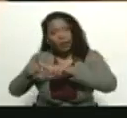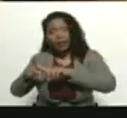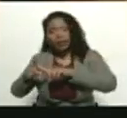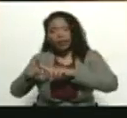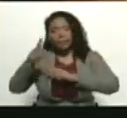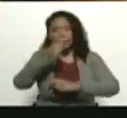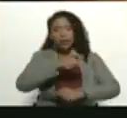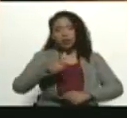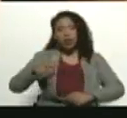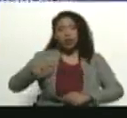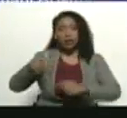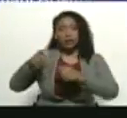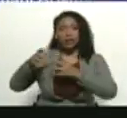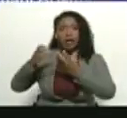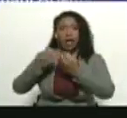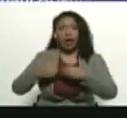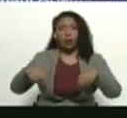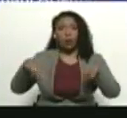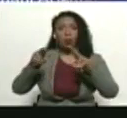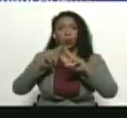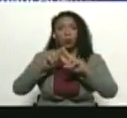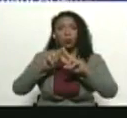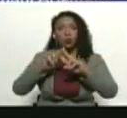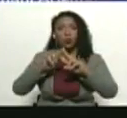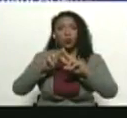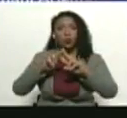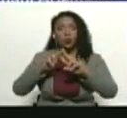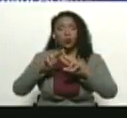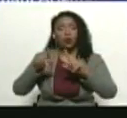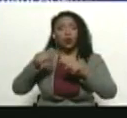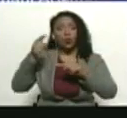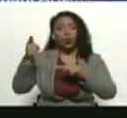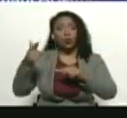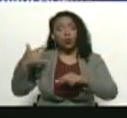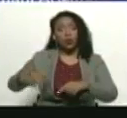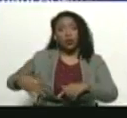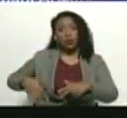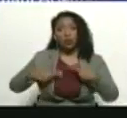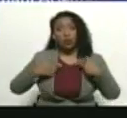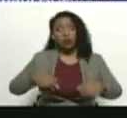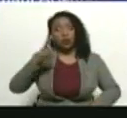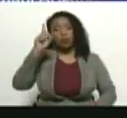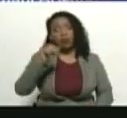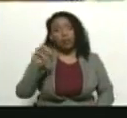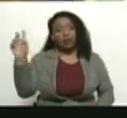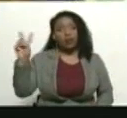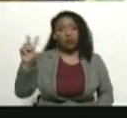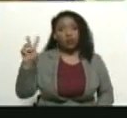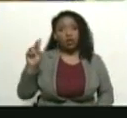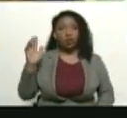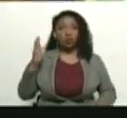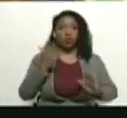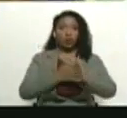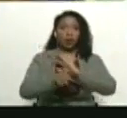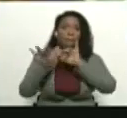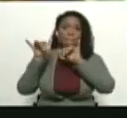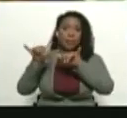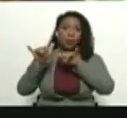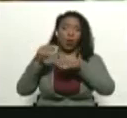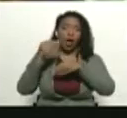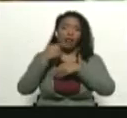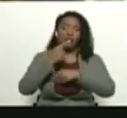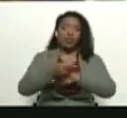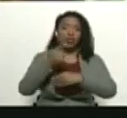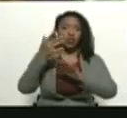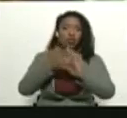de Naciones Unidas y los aportes de distintas organizaciones de derechos humanos también venezolanas sobre lo que ellos mismos han calificado